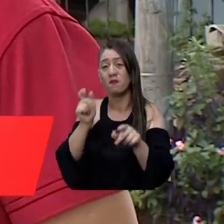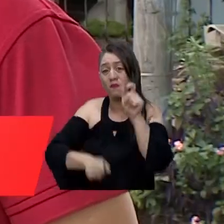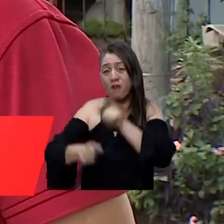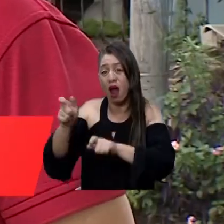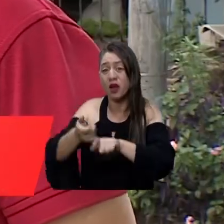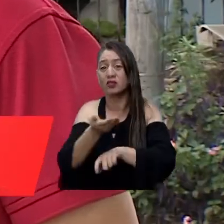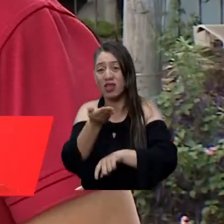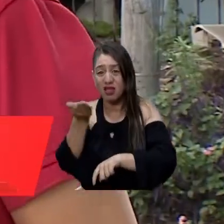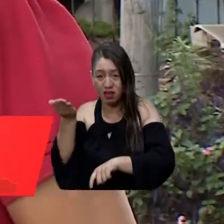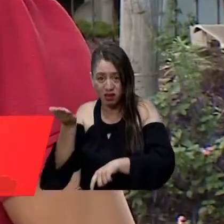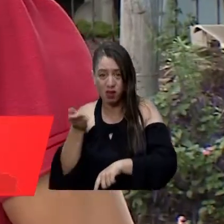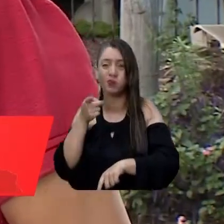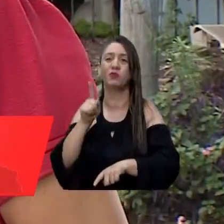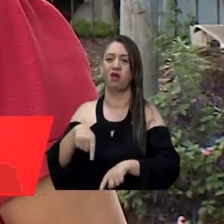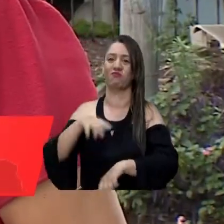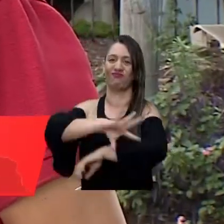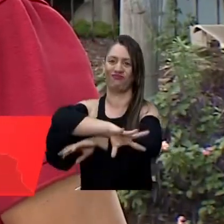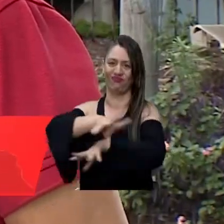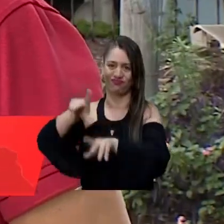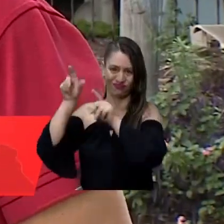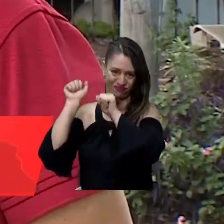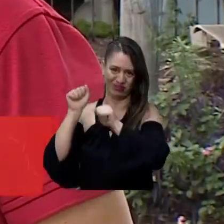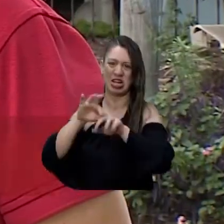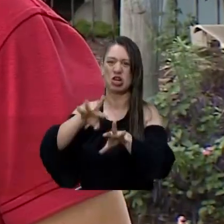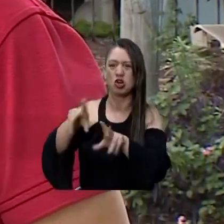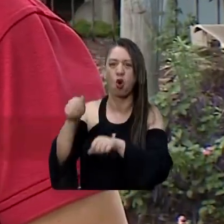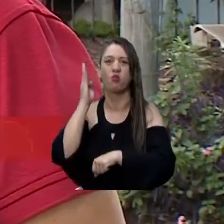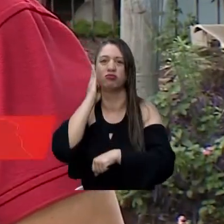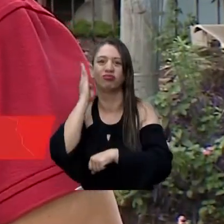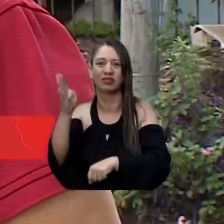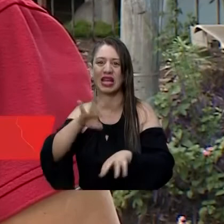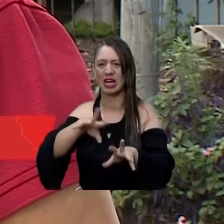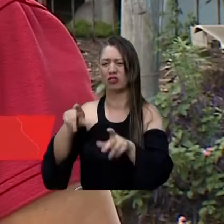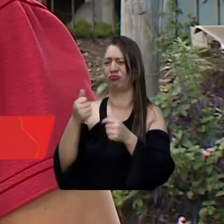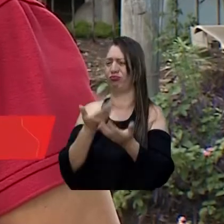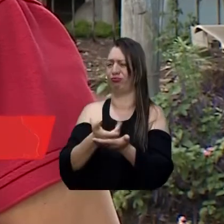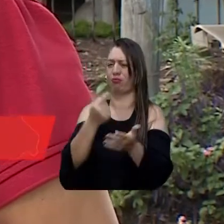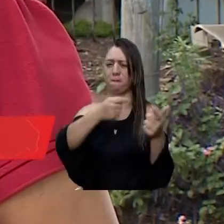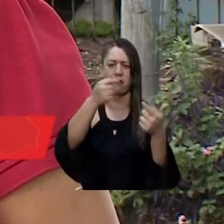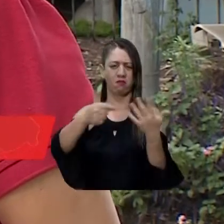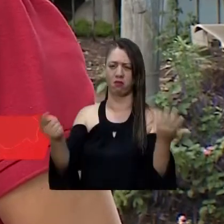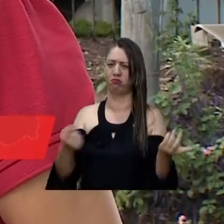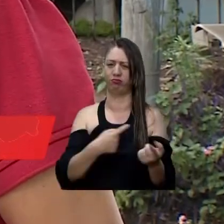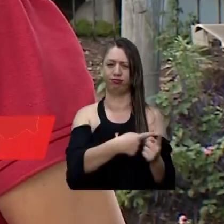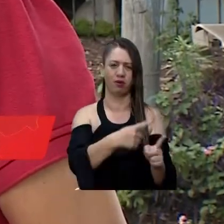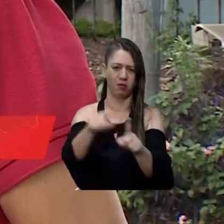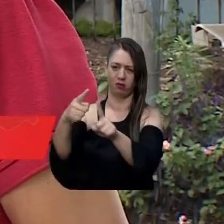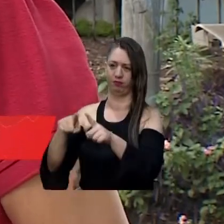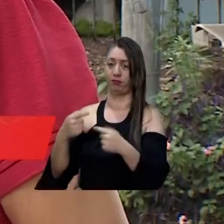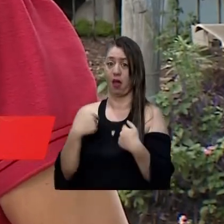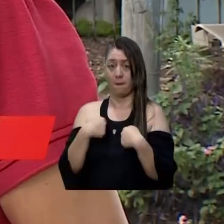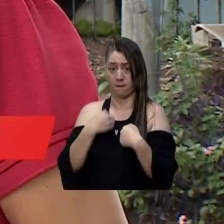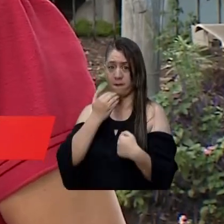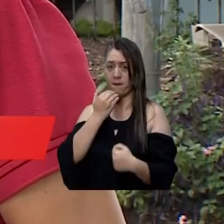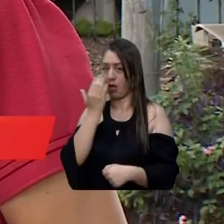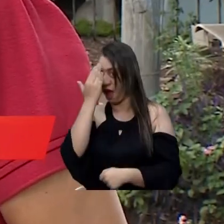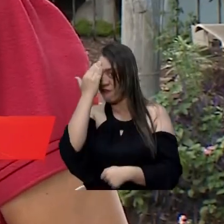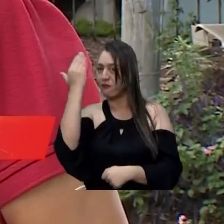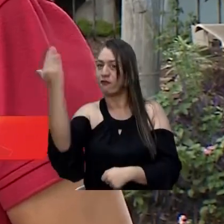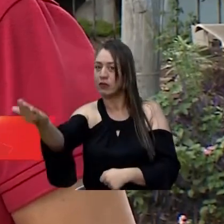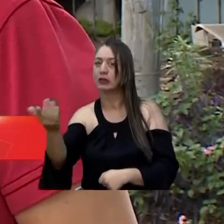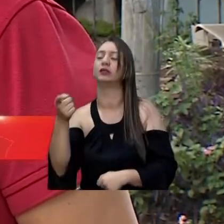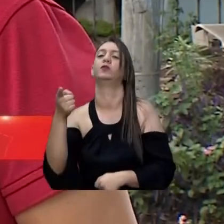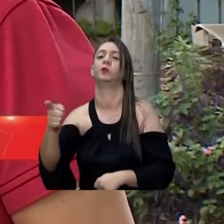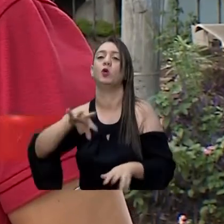y también se presentan muchos robos acá, por acá, robos de celulares y todo eso. ¿Listo? A mí, por ejemplo, acá al frente